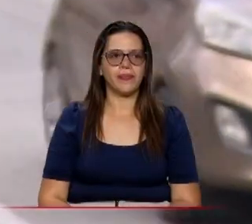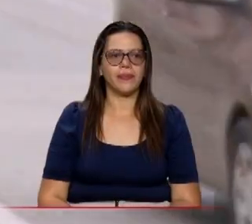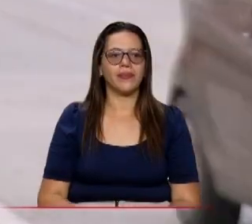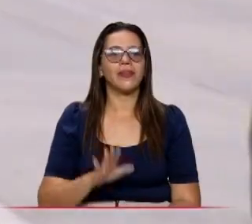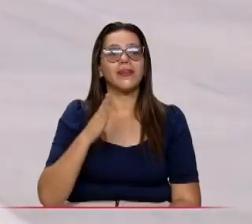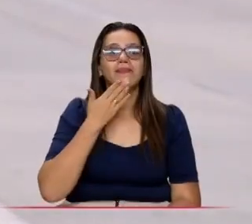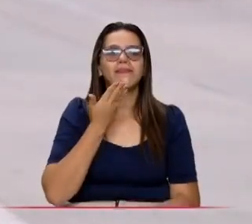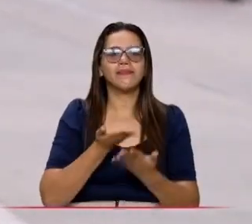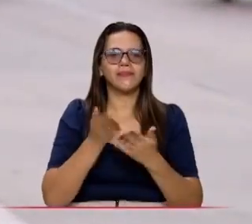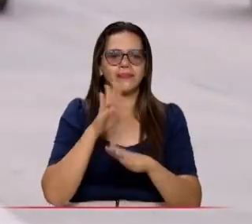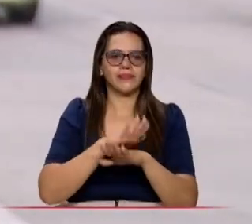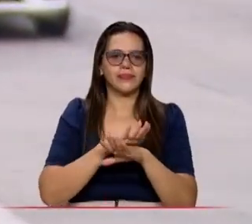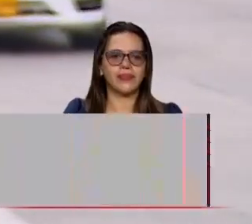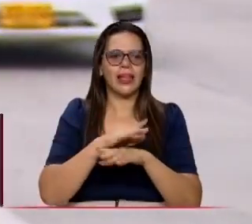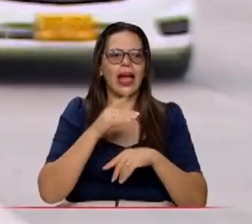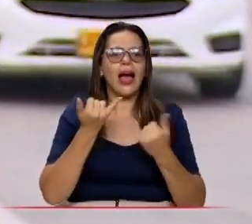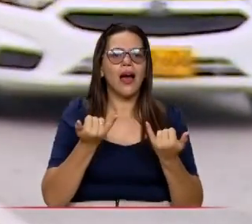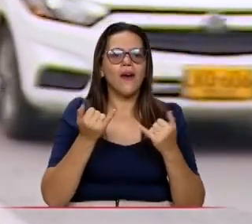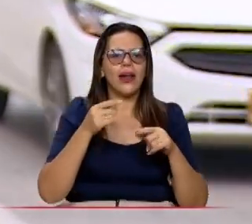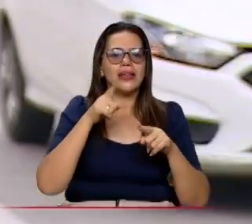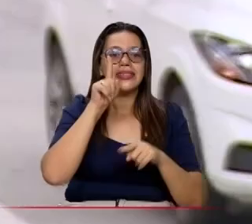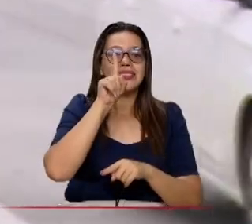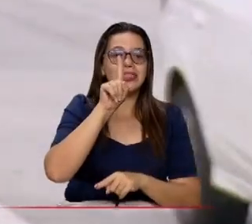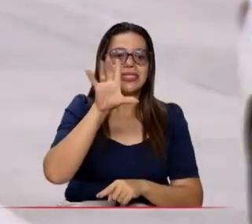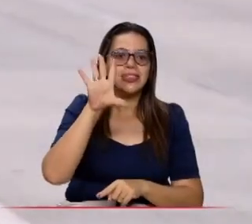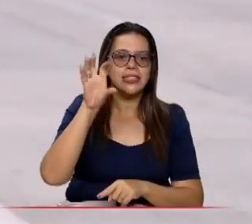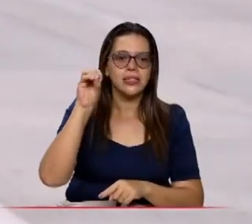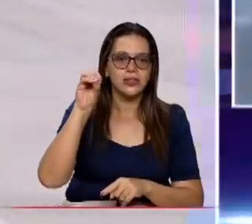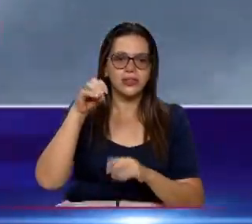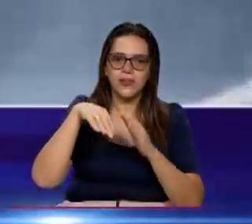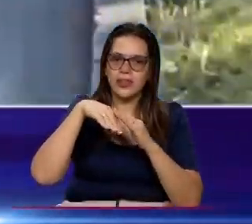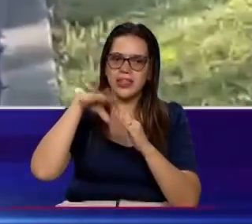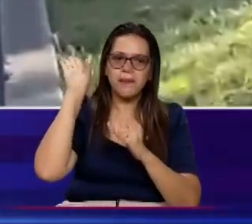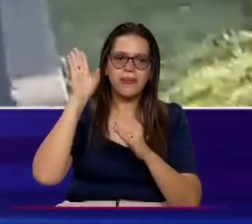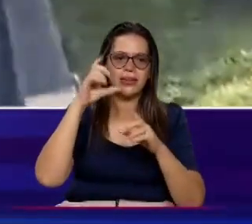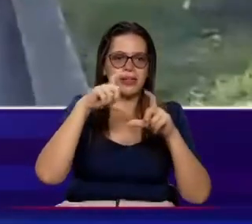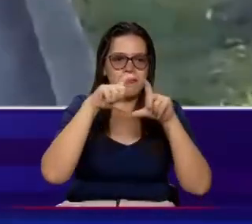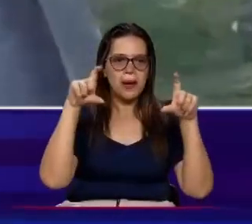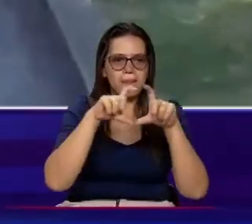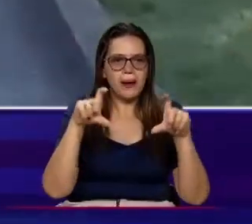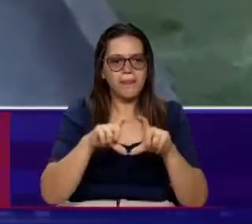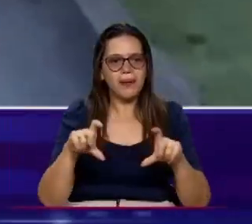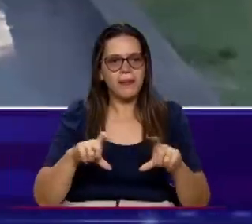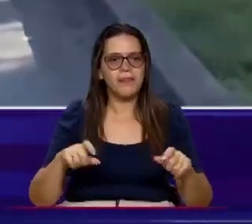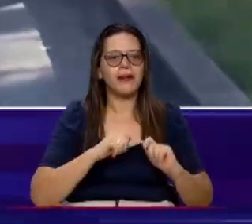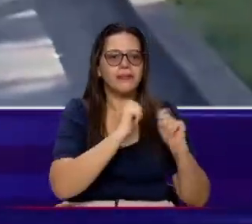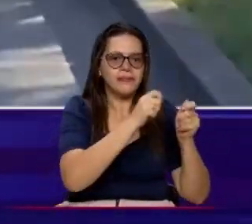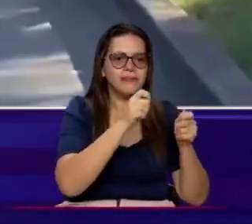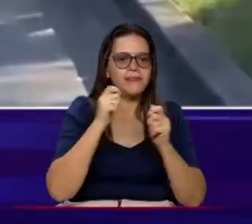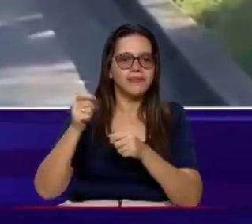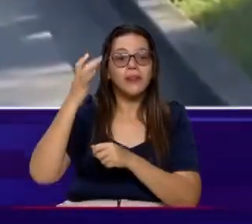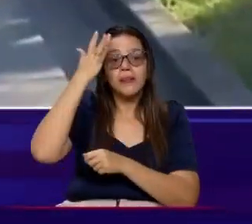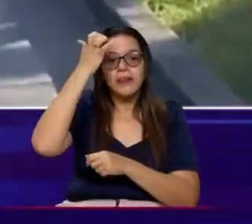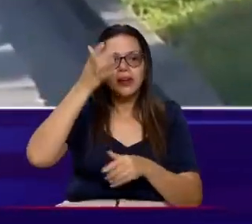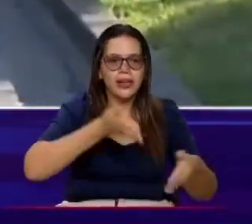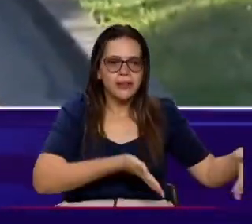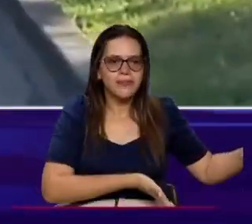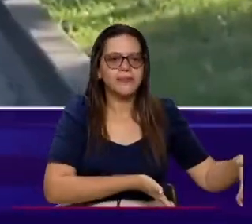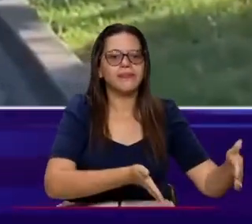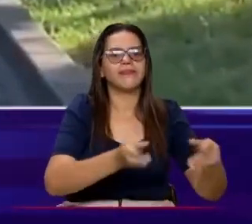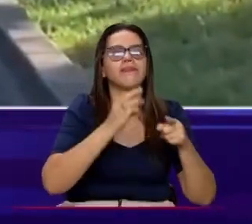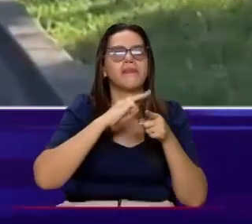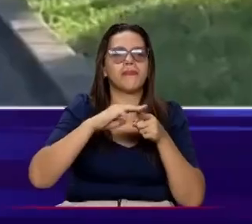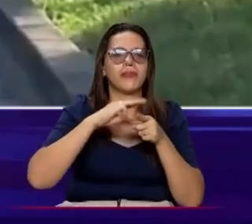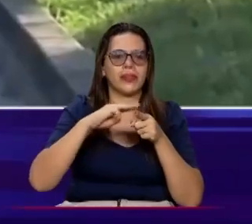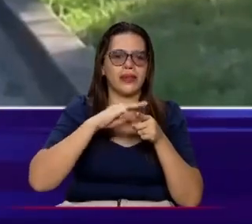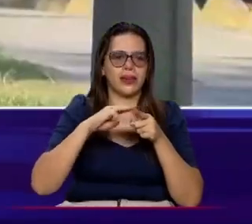Hola, buenas tardes. Son más de 150 comparendos que han efectuado las autoridades de movilidad solo por invasión al carril del MIO. Y es que, así como